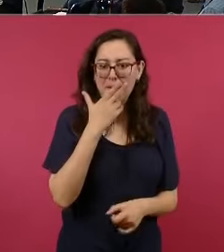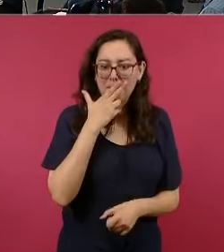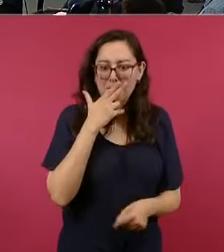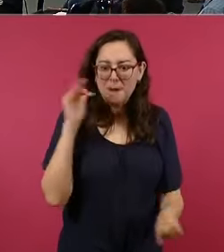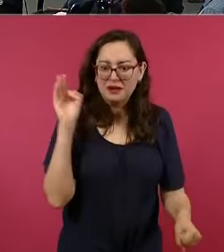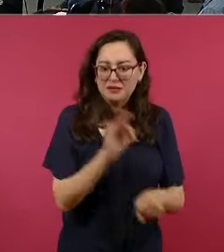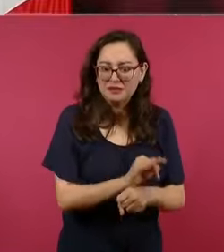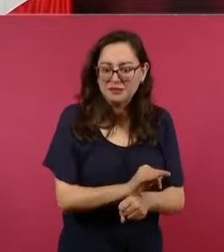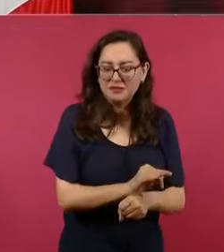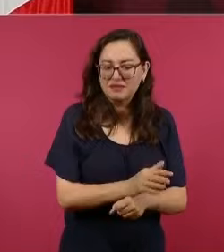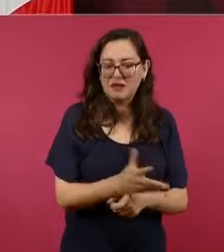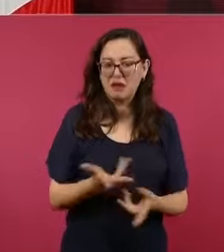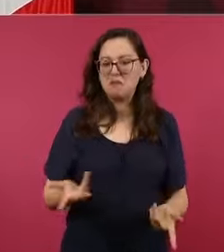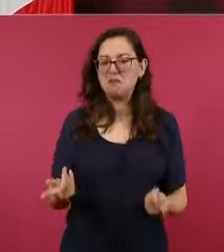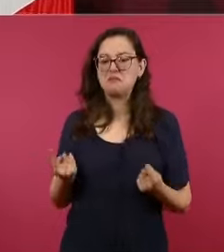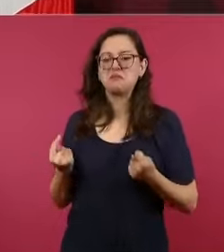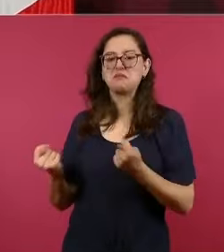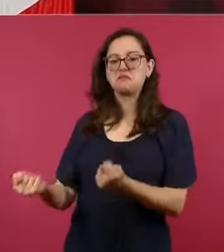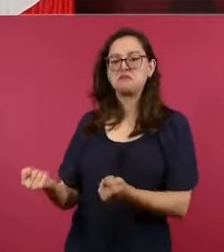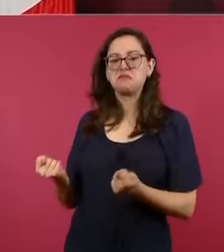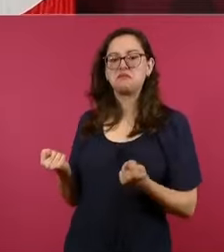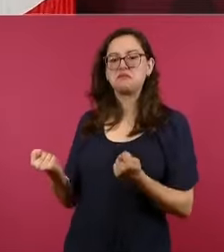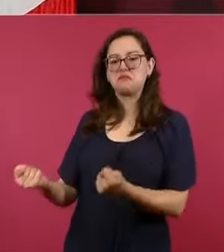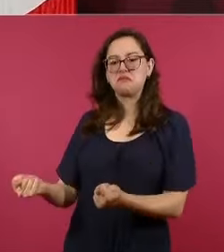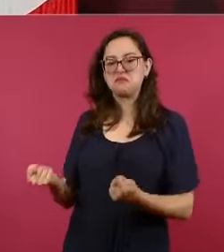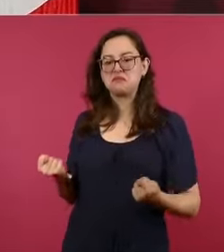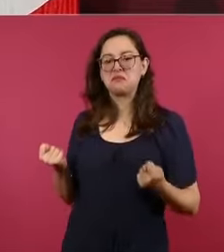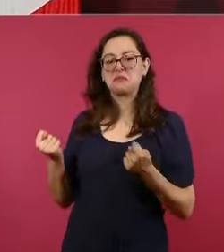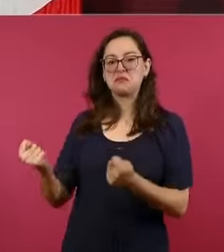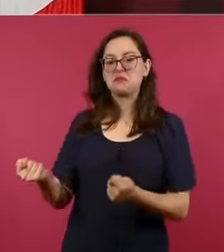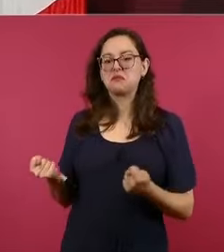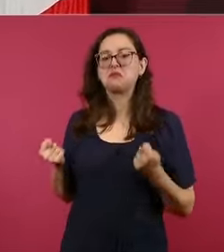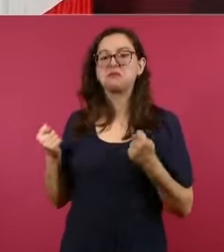amparos y amparos pero los jueces están